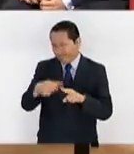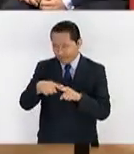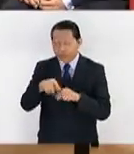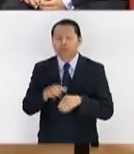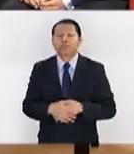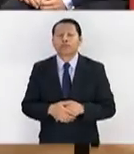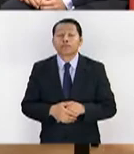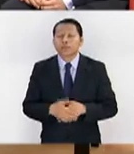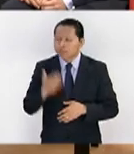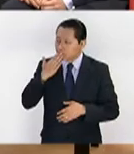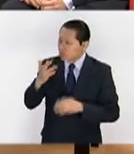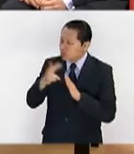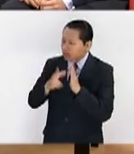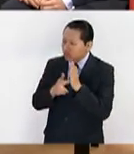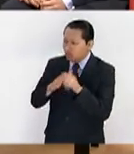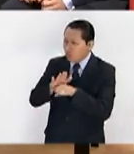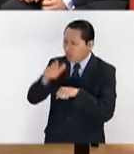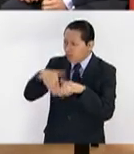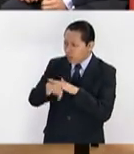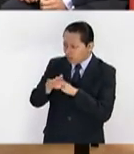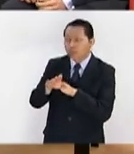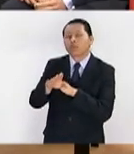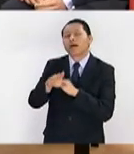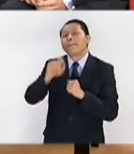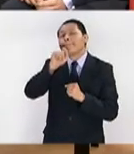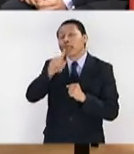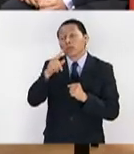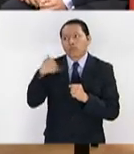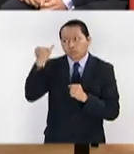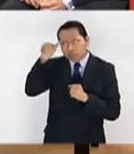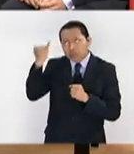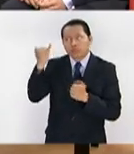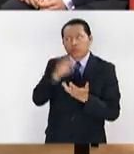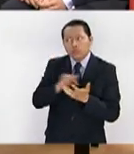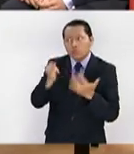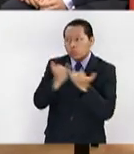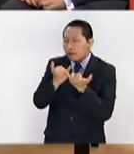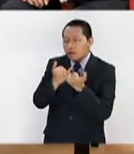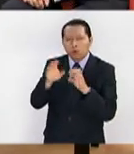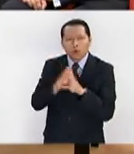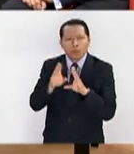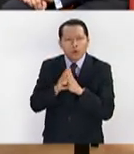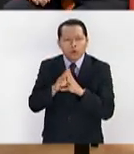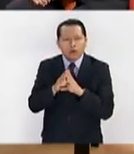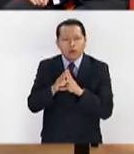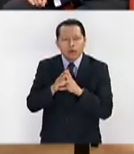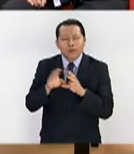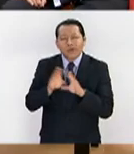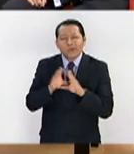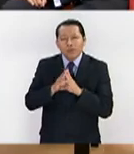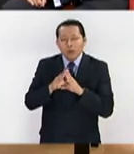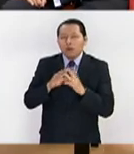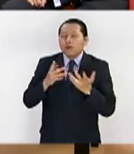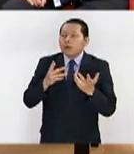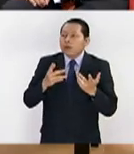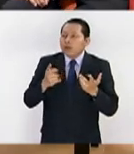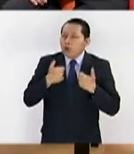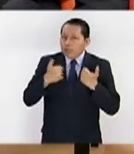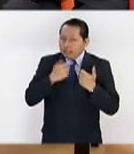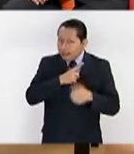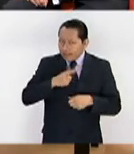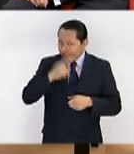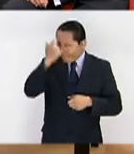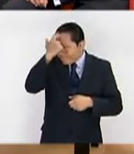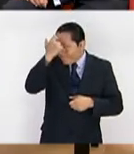estos tipos de talleres. Y la pregunta que también se me ocurre es, bueno, ¿tienen que tener cierta inclinación creativa